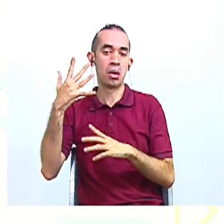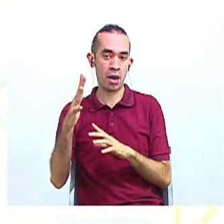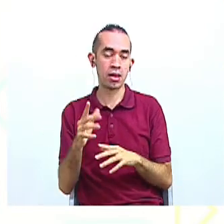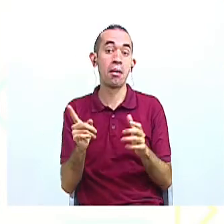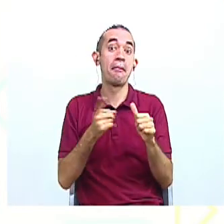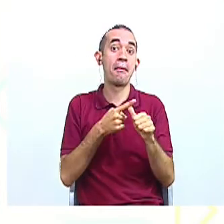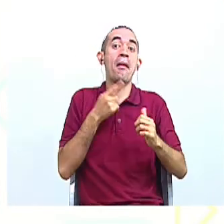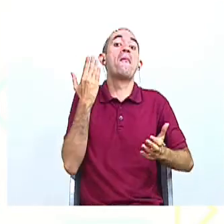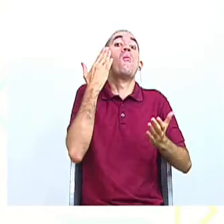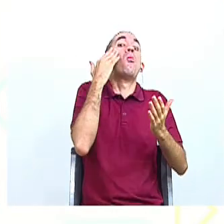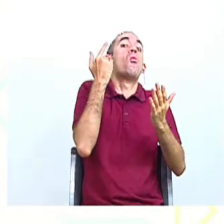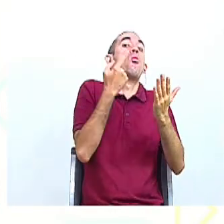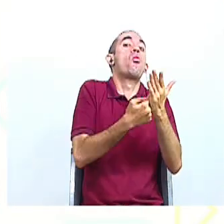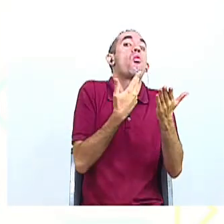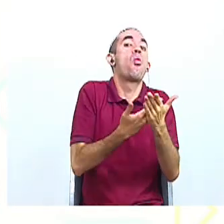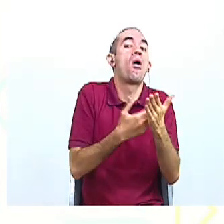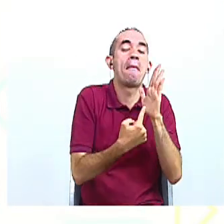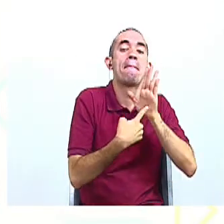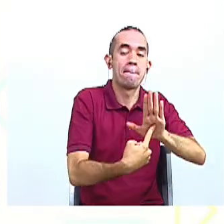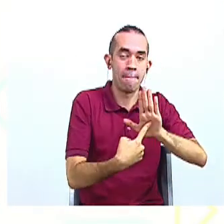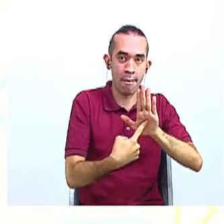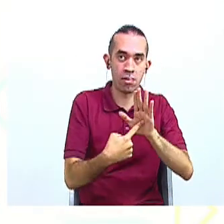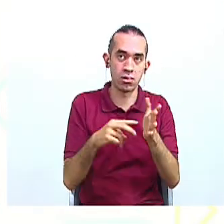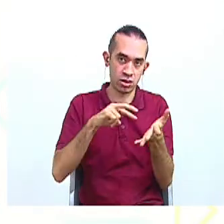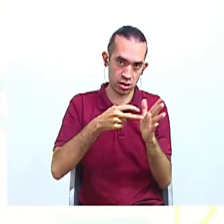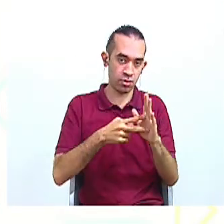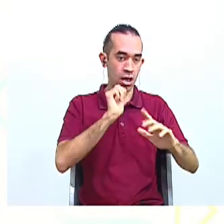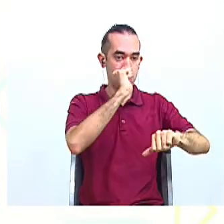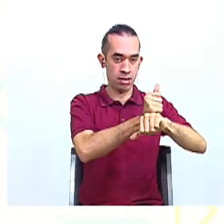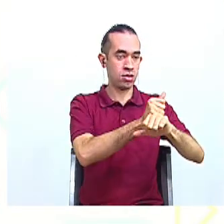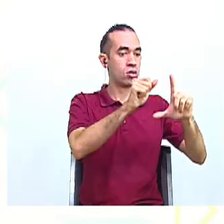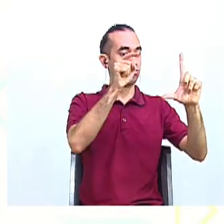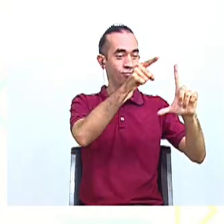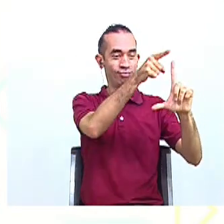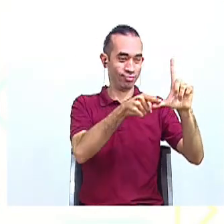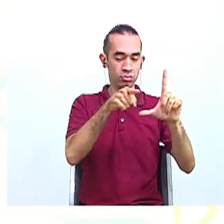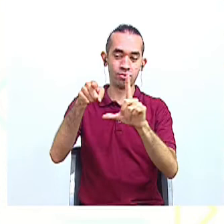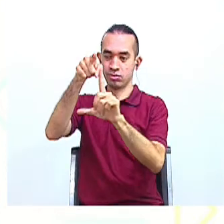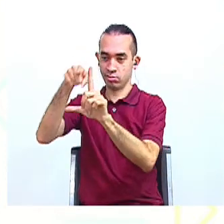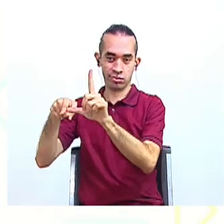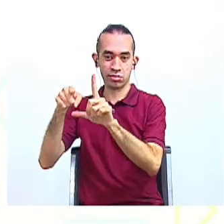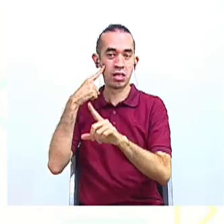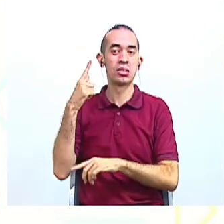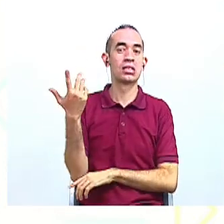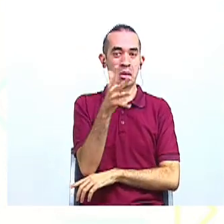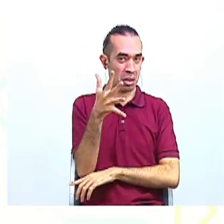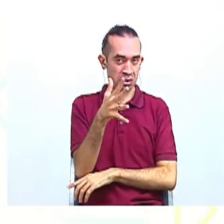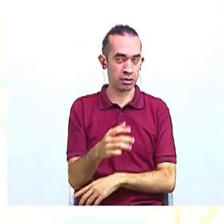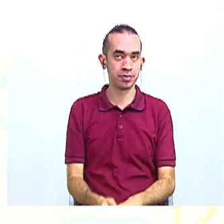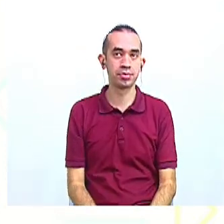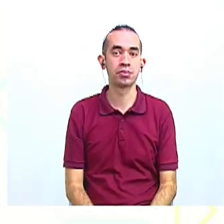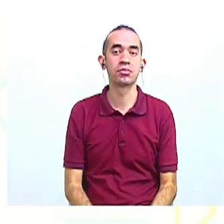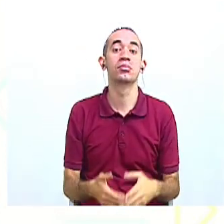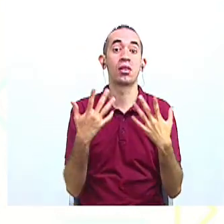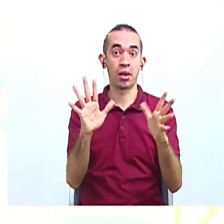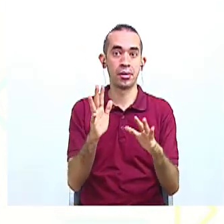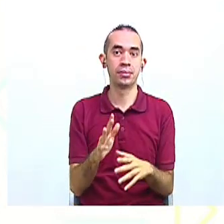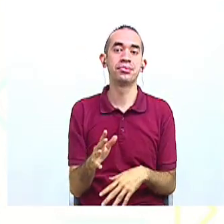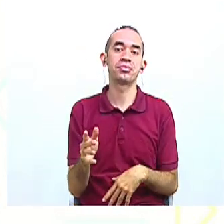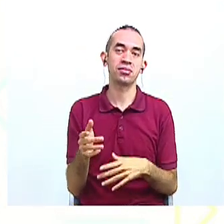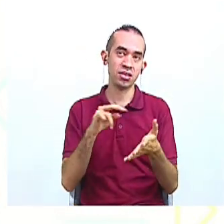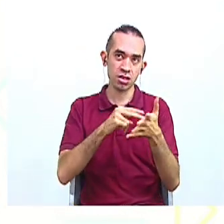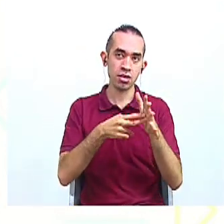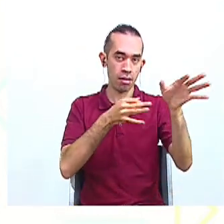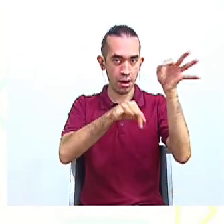podemos hacer porque dichos triángulos que se forman son semejantes. Entonces, luego vamos a sustituir